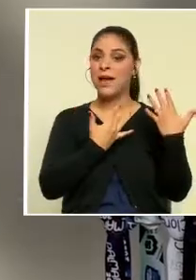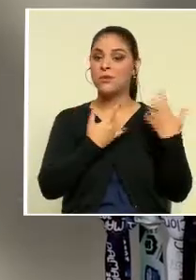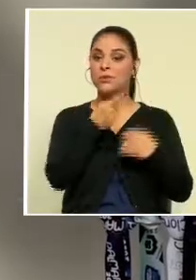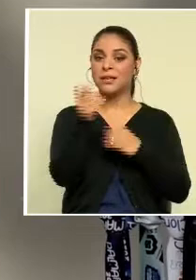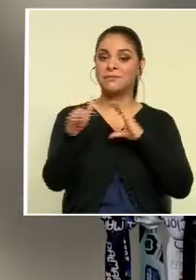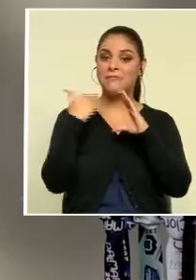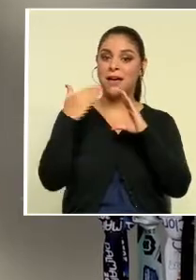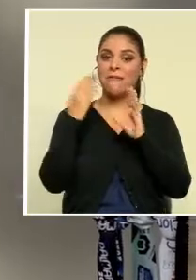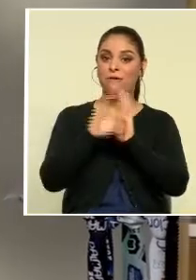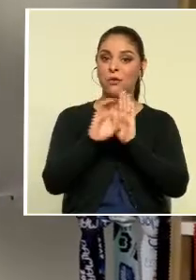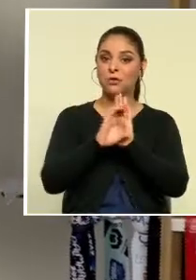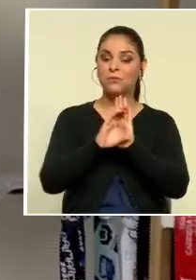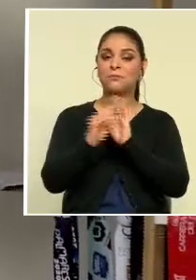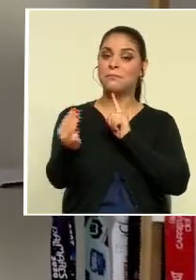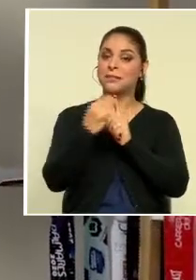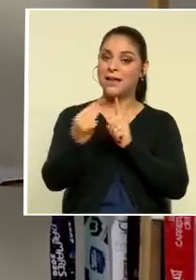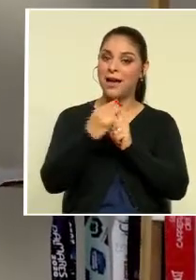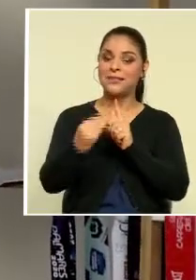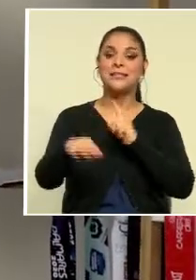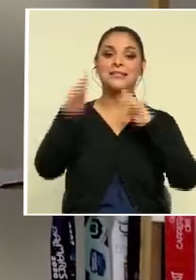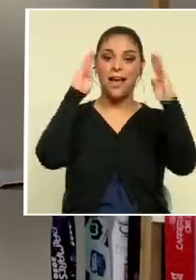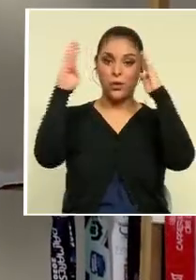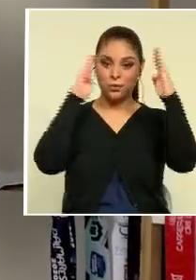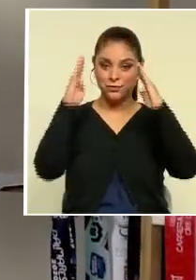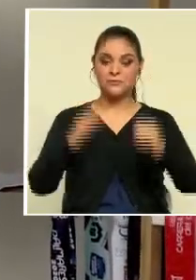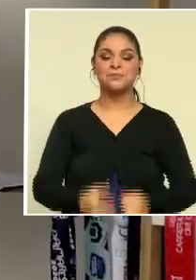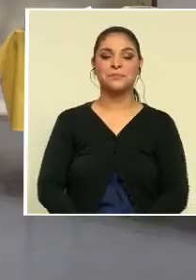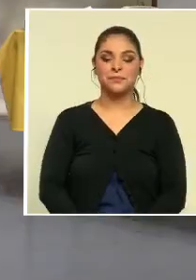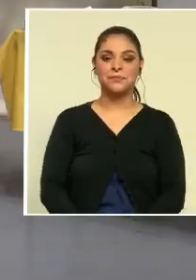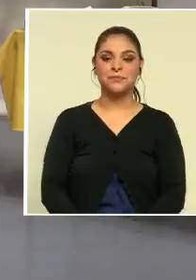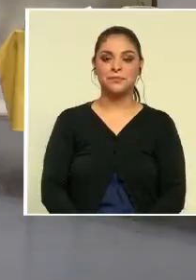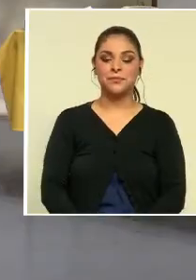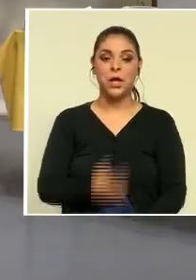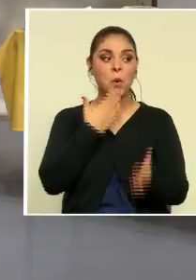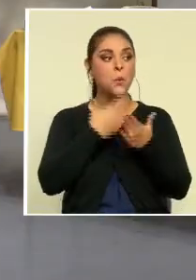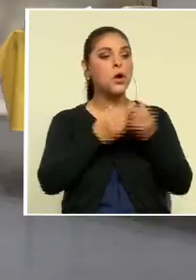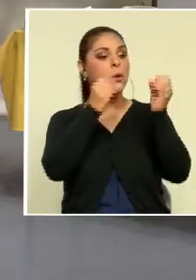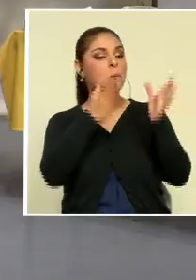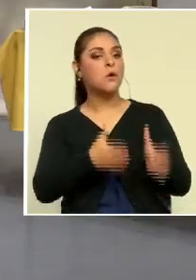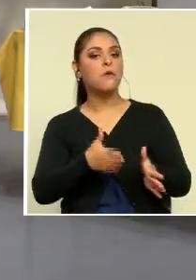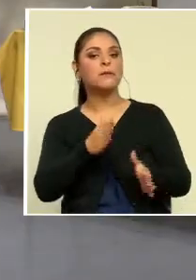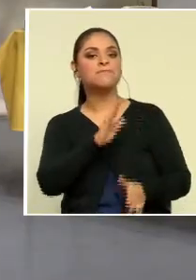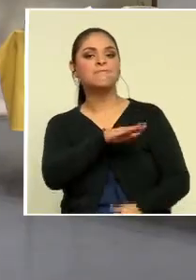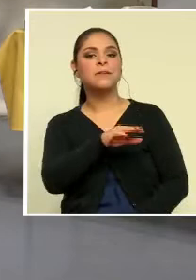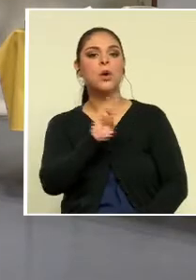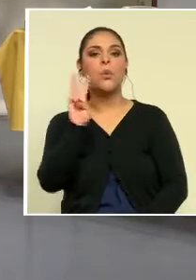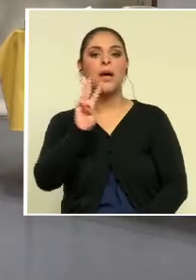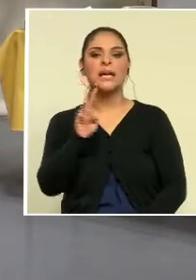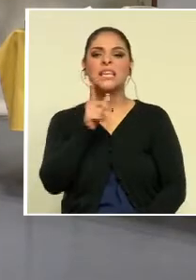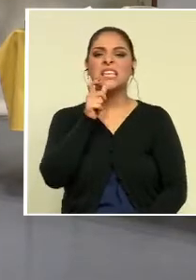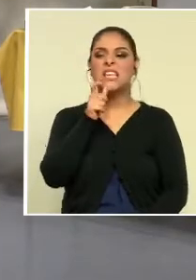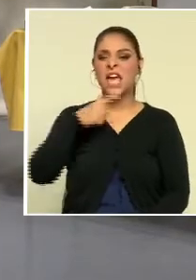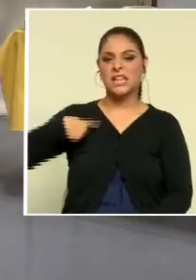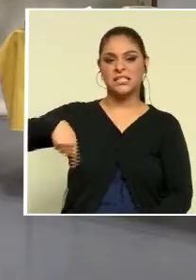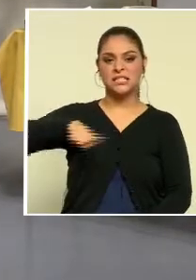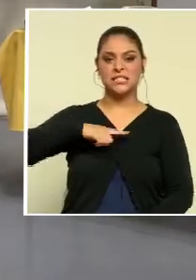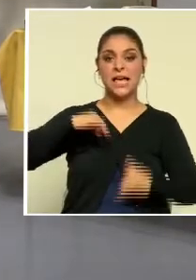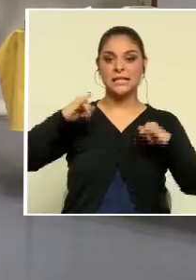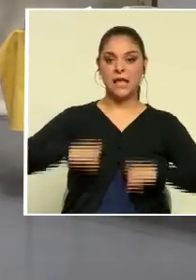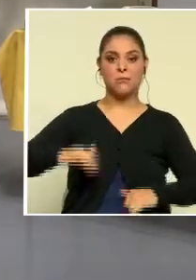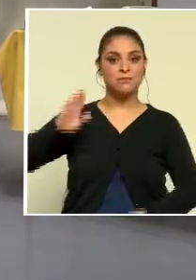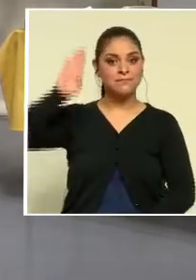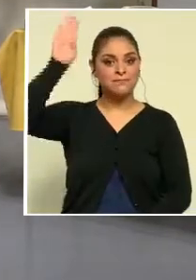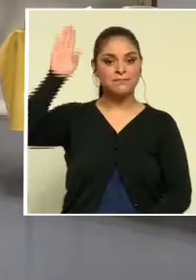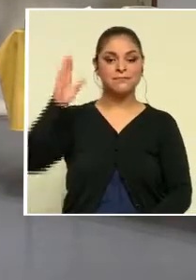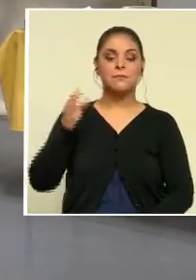y sus mensajes y sus saludos bueno niña bueno y ahí nos falta pues saber quienes estamos entonces dice